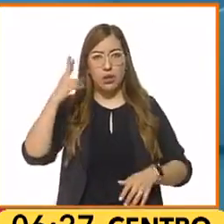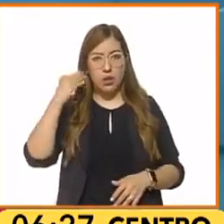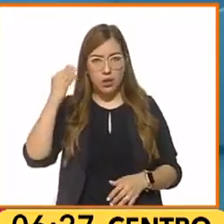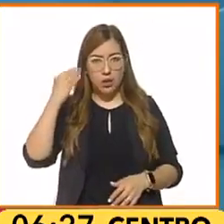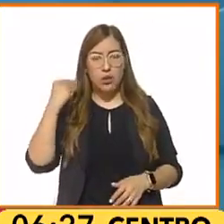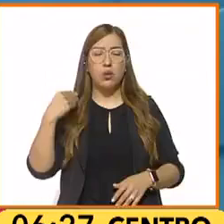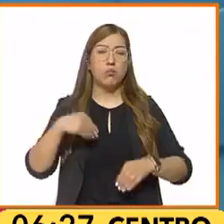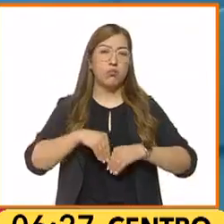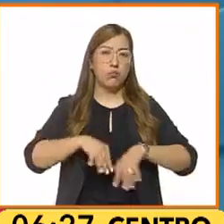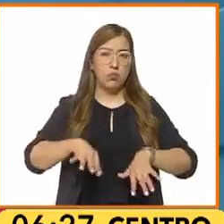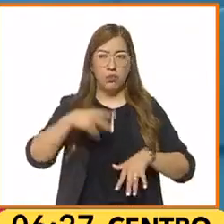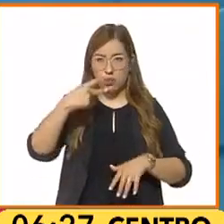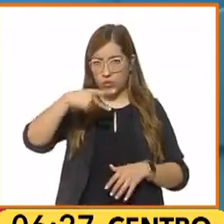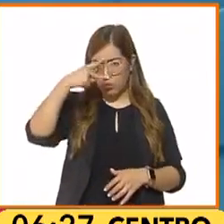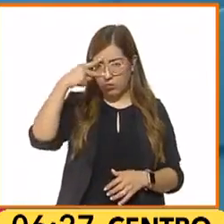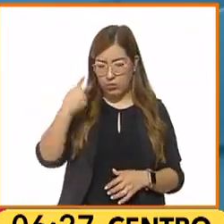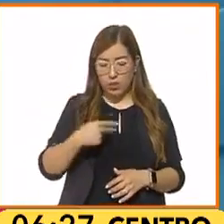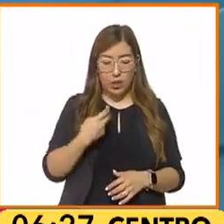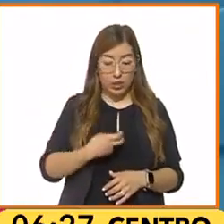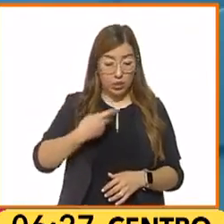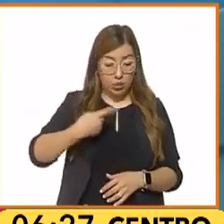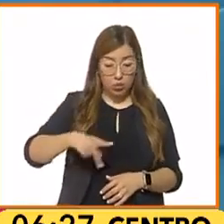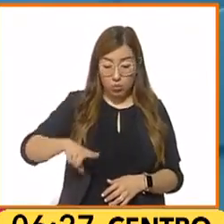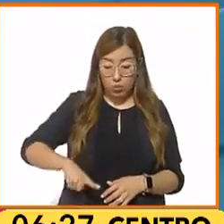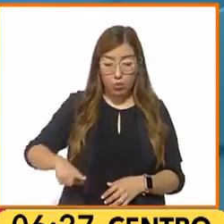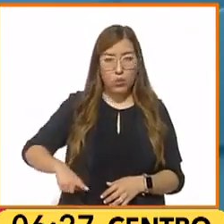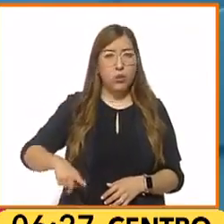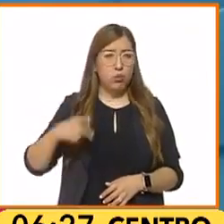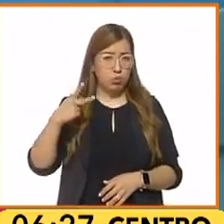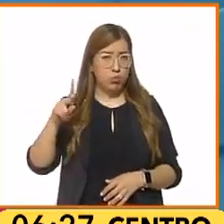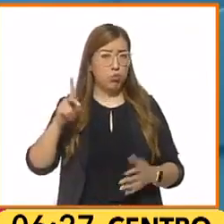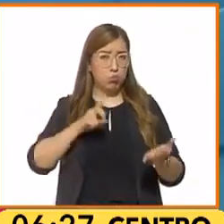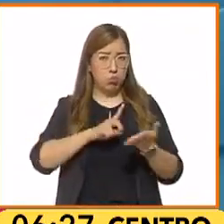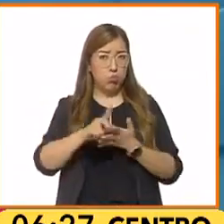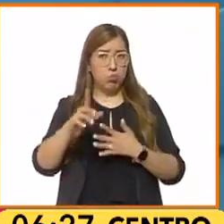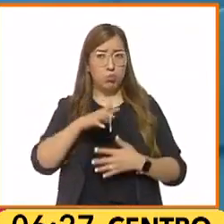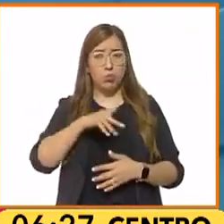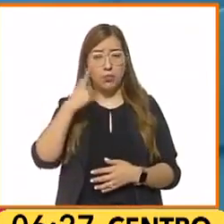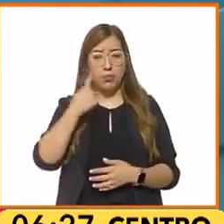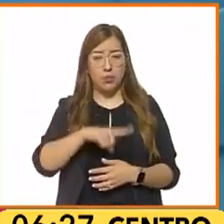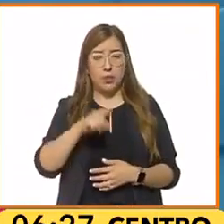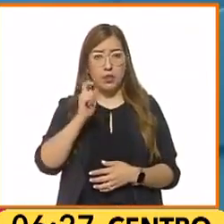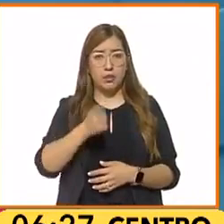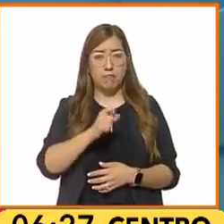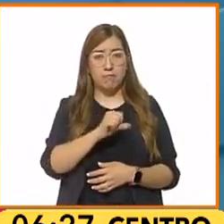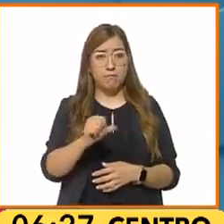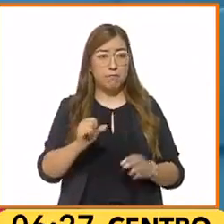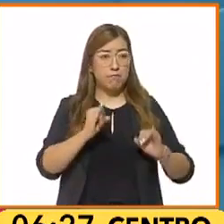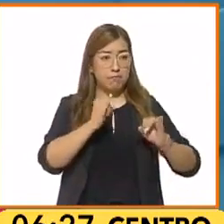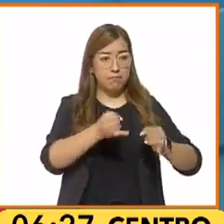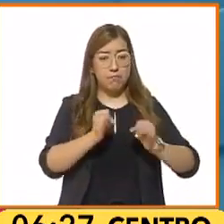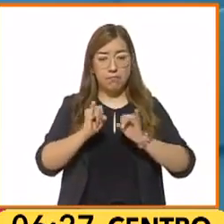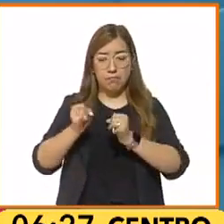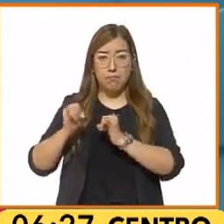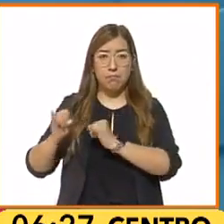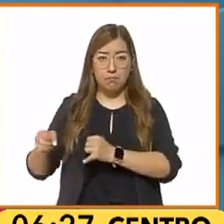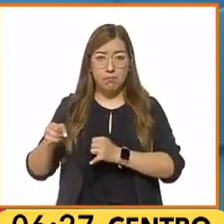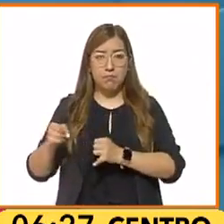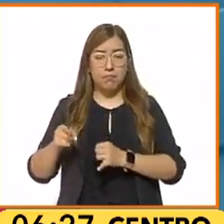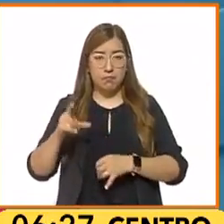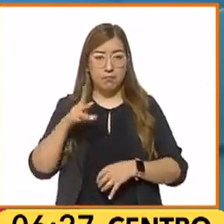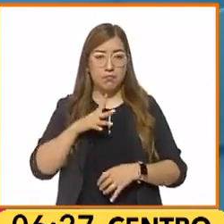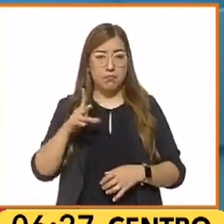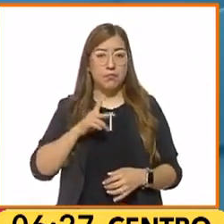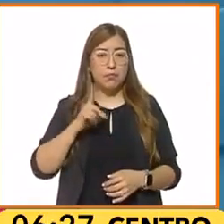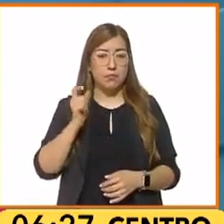mexicana. Y esto es un derecho que el Estado tiene de imponer a a los particulares concesionados pues